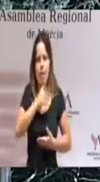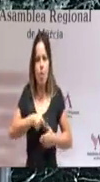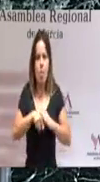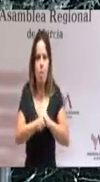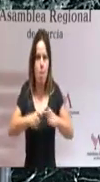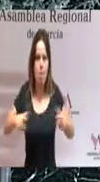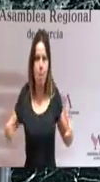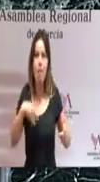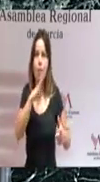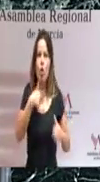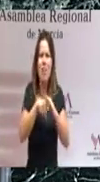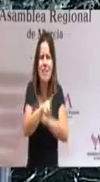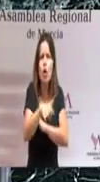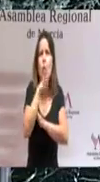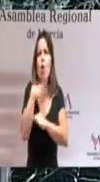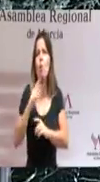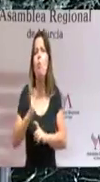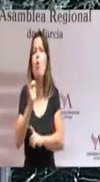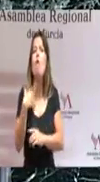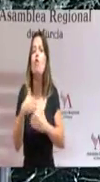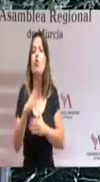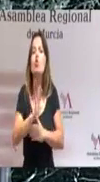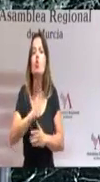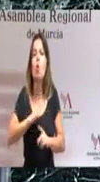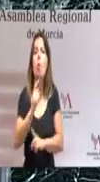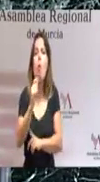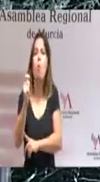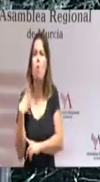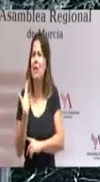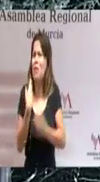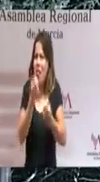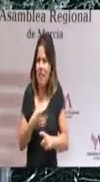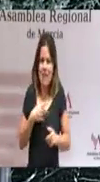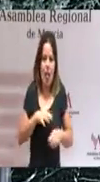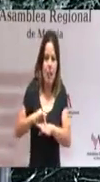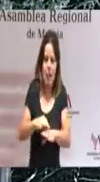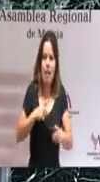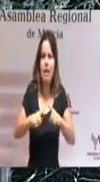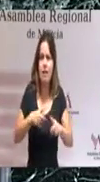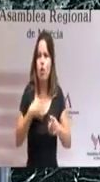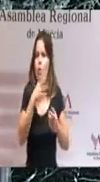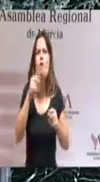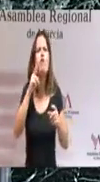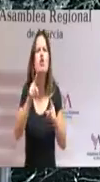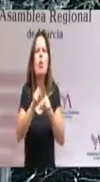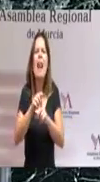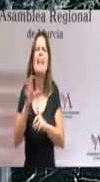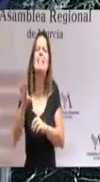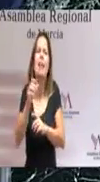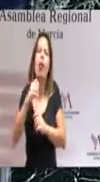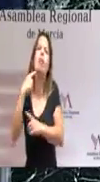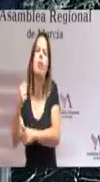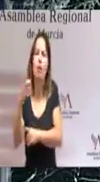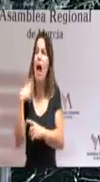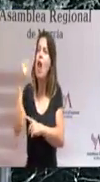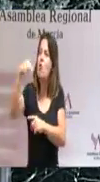crecer, para desarrollarse, para conquistar su propio futuro, sin dogmatismo, sin dirigismo, sin visiones estatales, donde nos diga